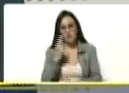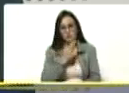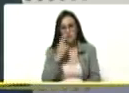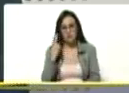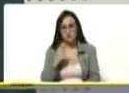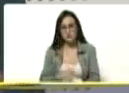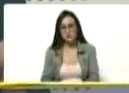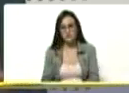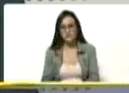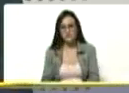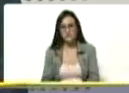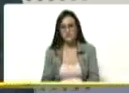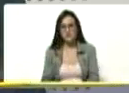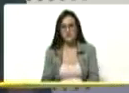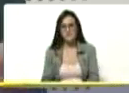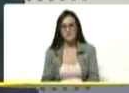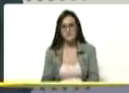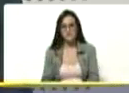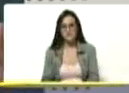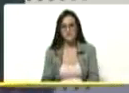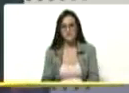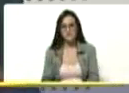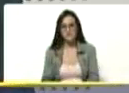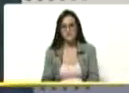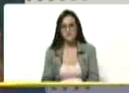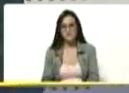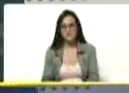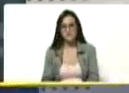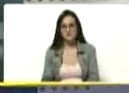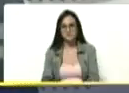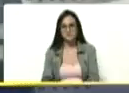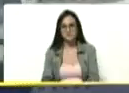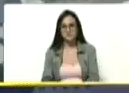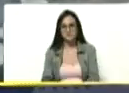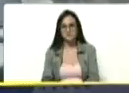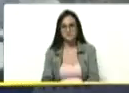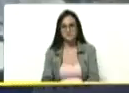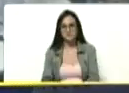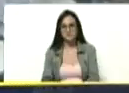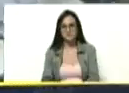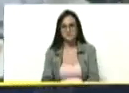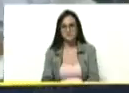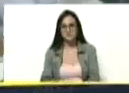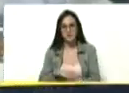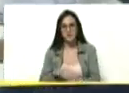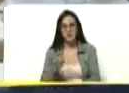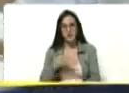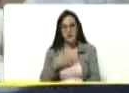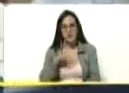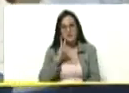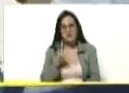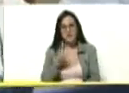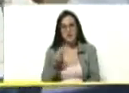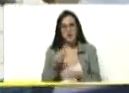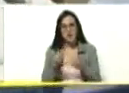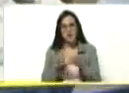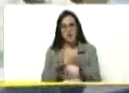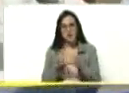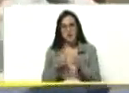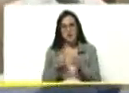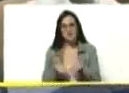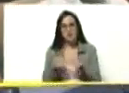compromisos. Because those who like to see us fragmented are never asleep. Porque esos que quieren ver como un grupo